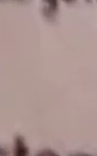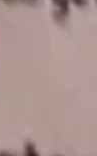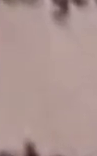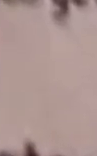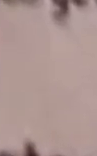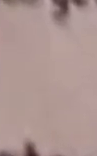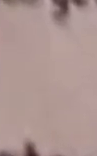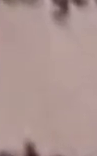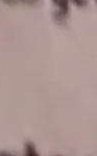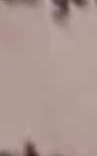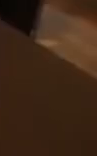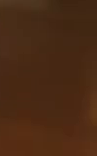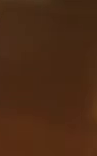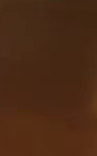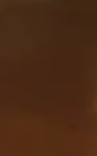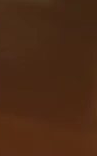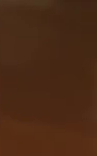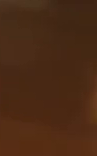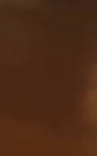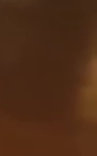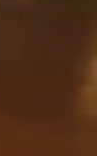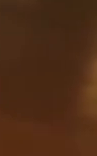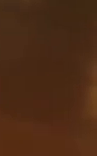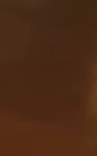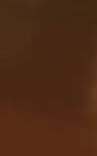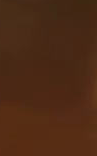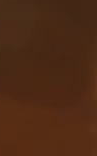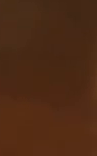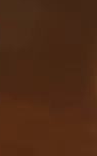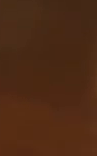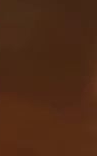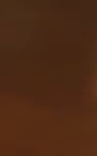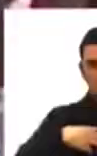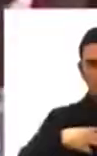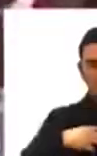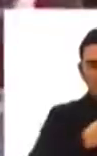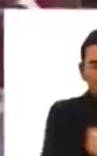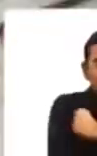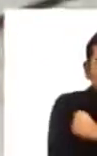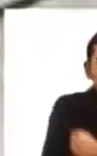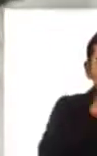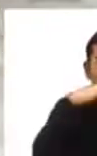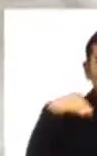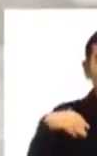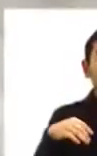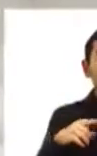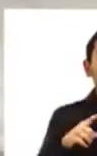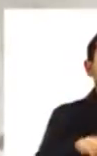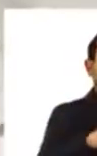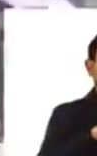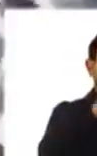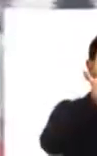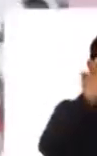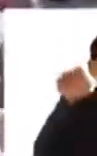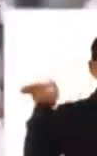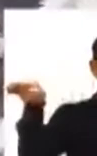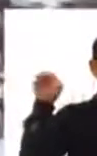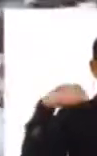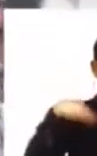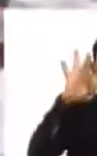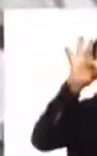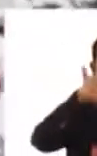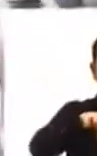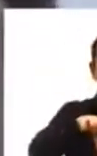de Estados Americanos a hacer un análisis sustantivo en materia de organización y tecnología electoral, financiamiento de campañas, justicia